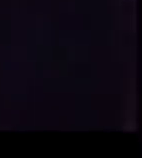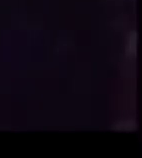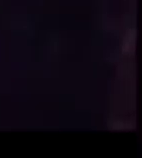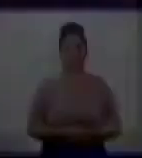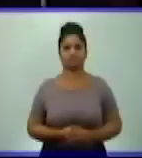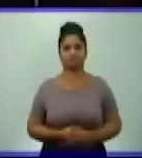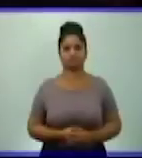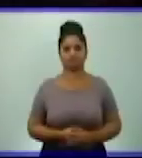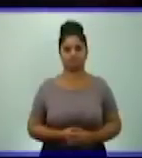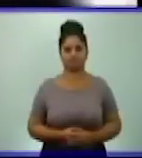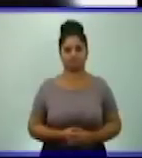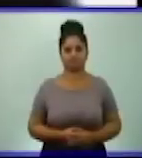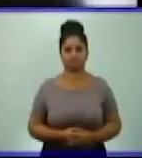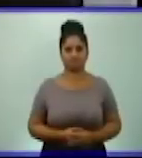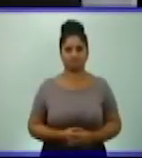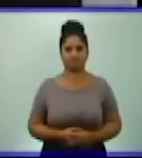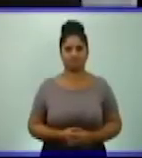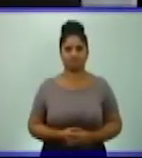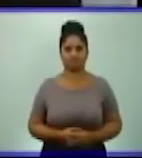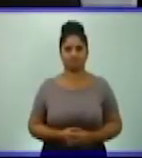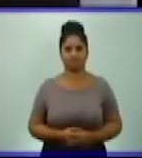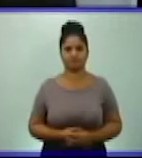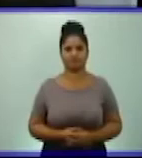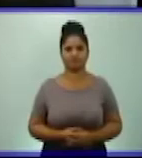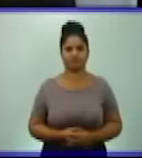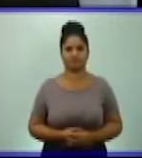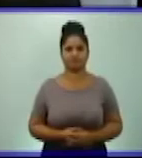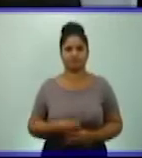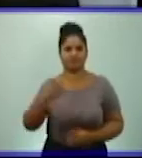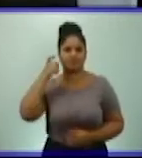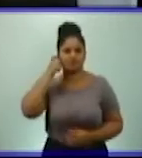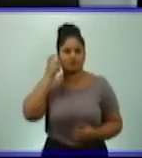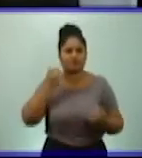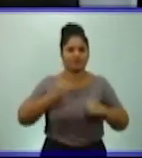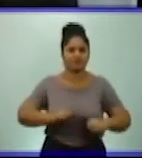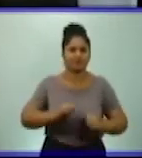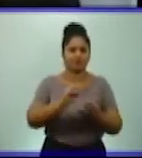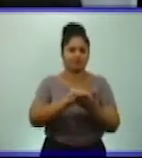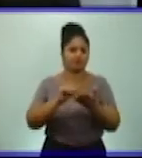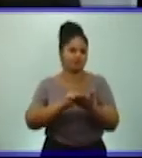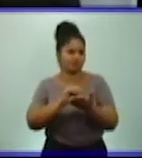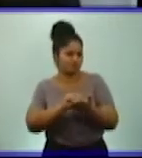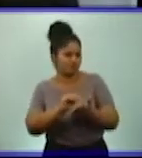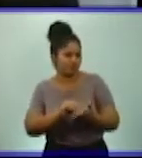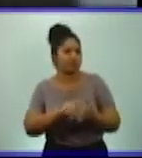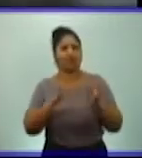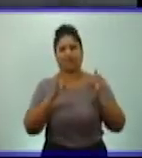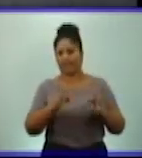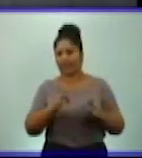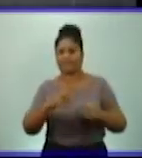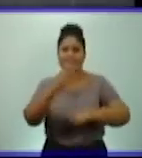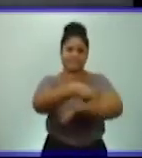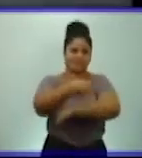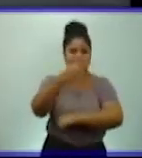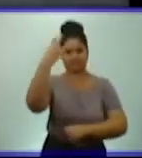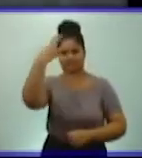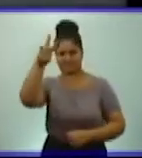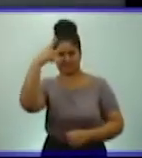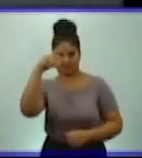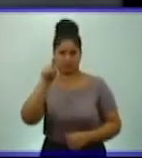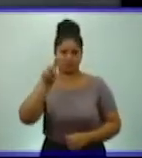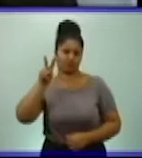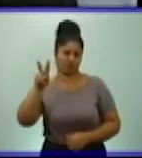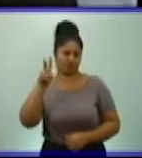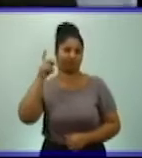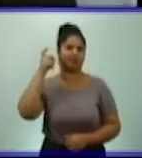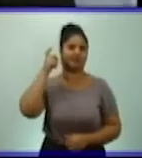Juana Inés de Asbaje y Ramírez de Santillana nació el 12 de noviembre de 1651 en Ciudad de México. A muy